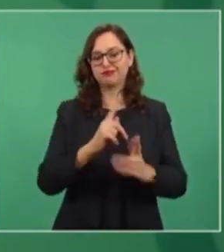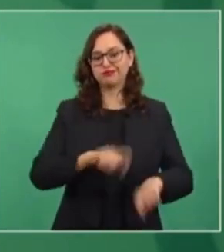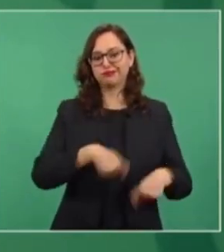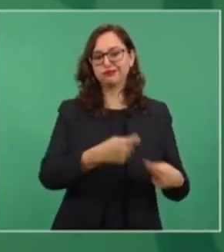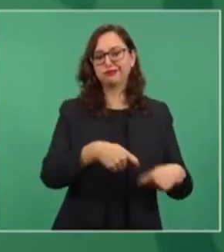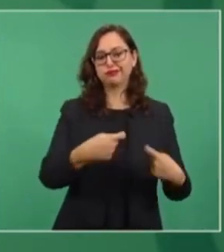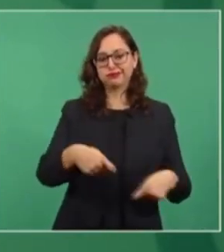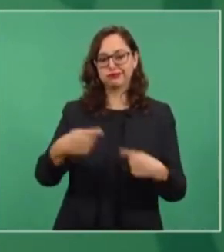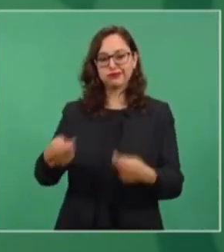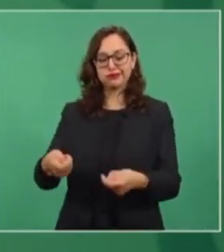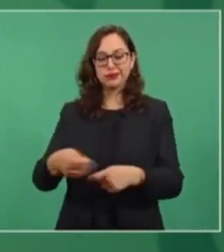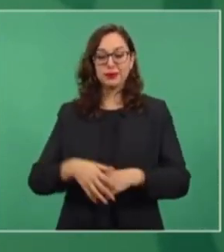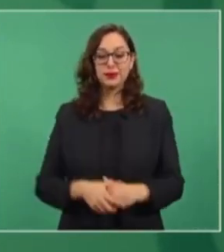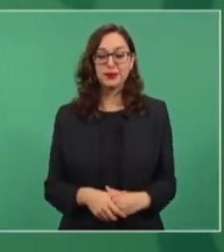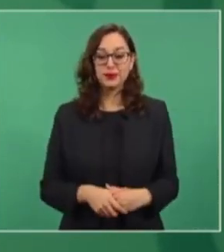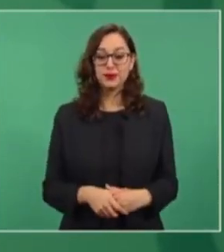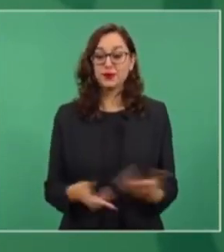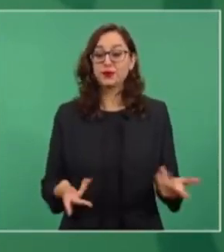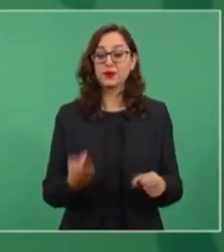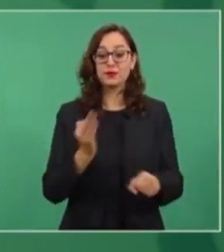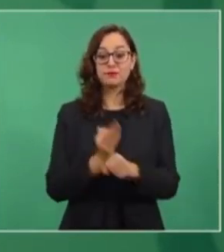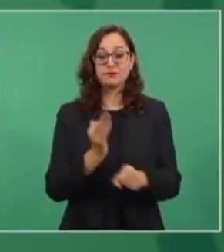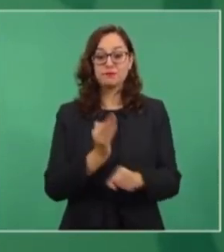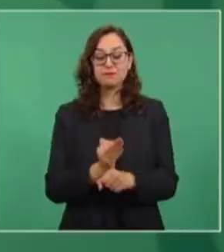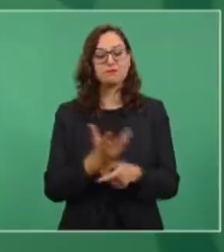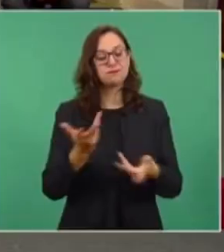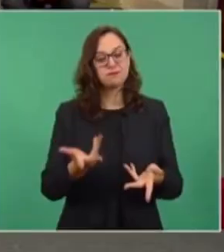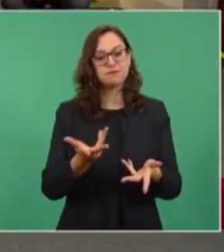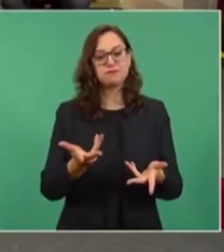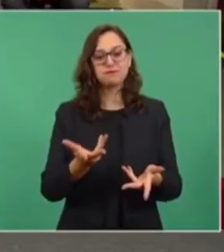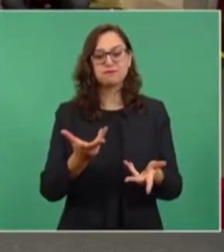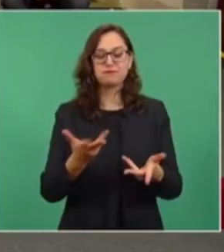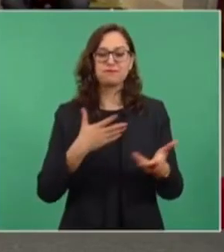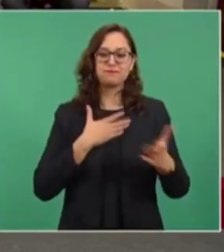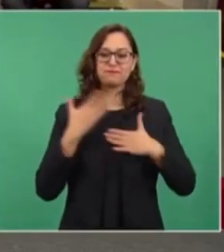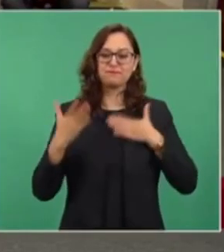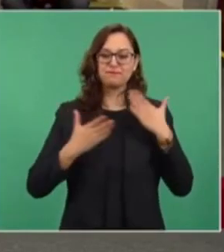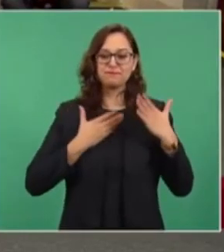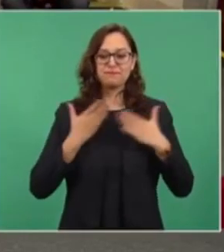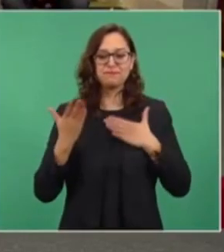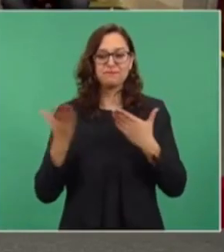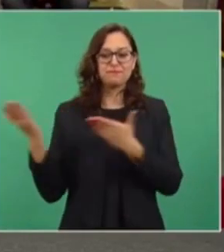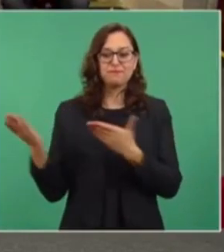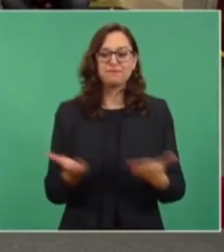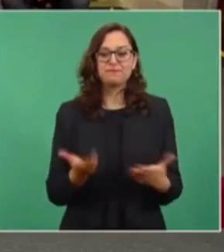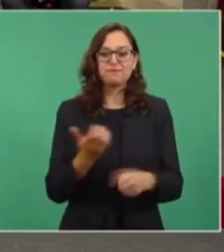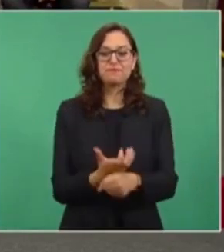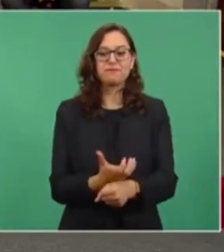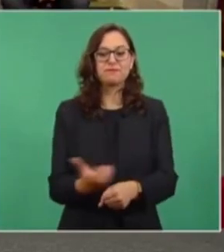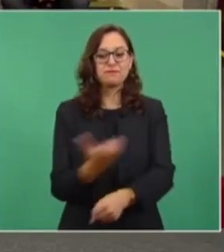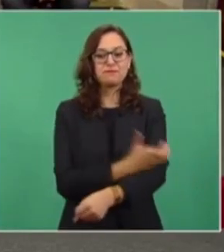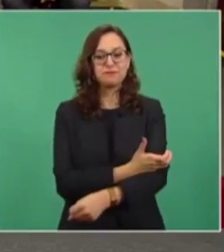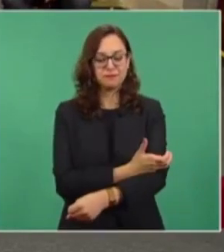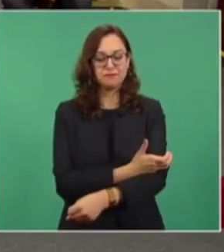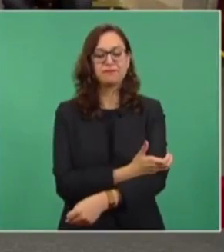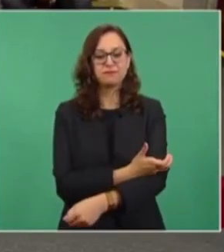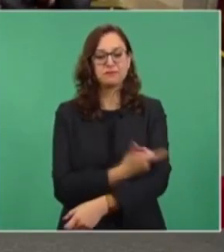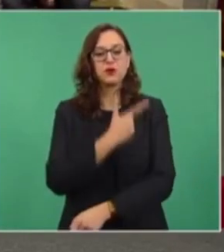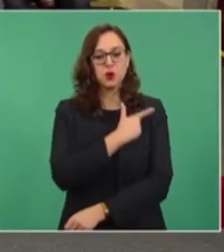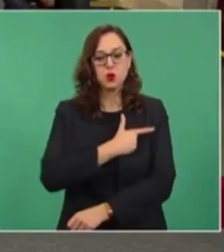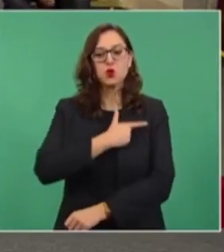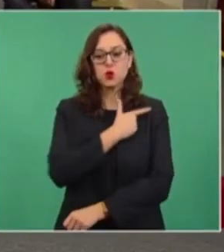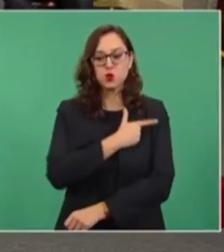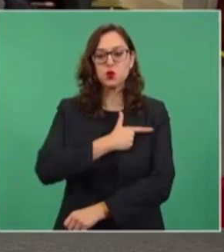Vamos a llevar a cabo esta ceremonia. Nos da mucho gusto que nos